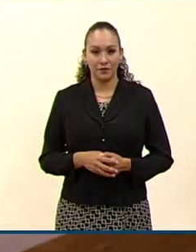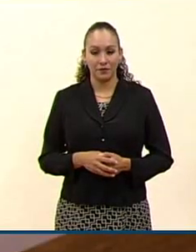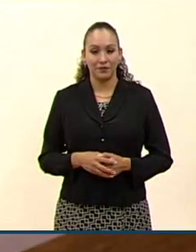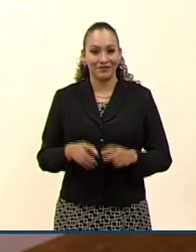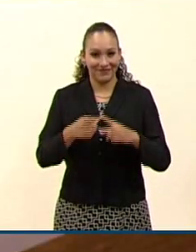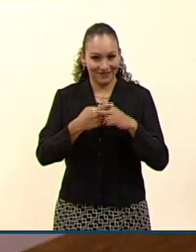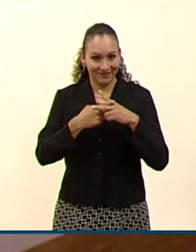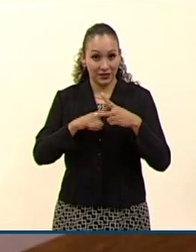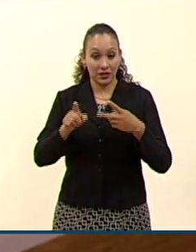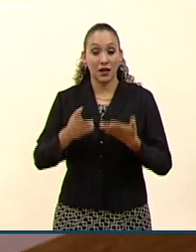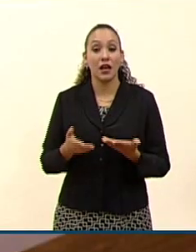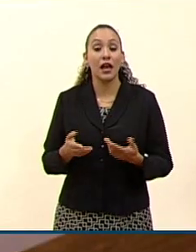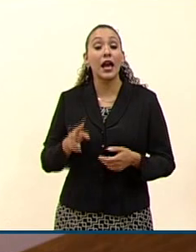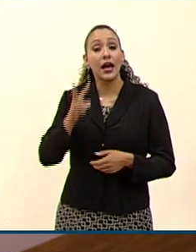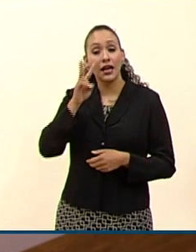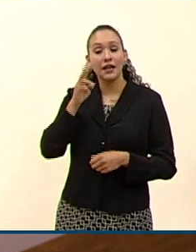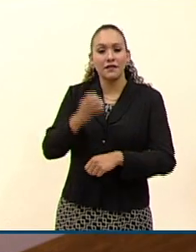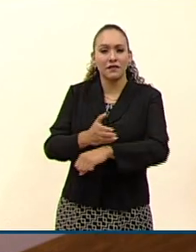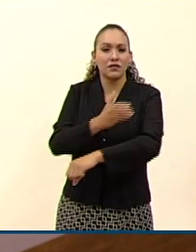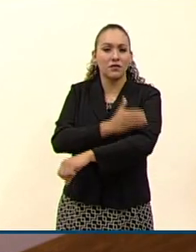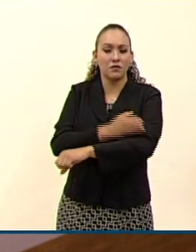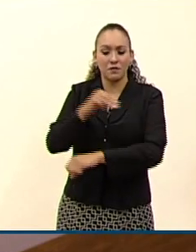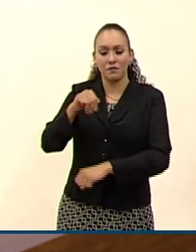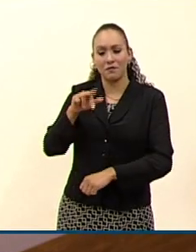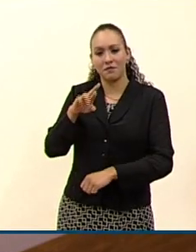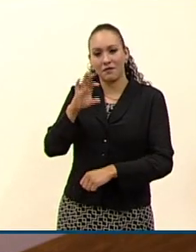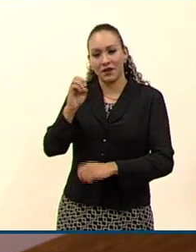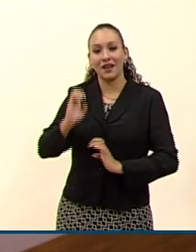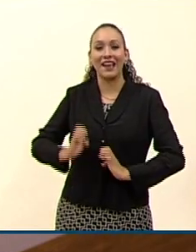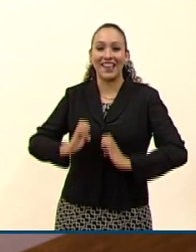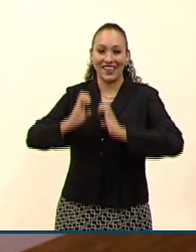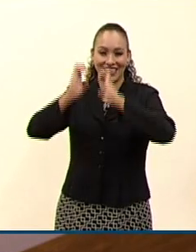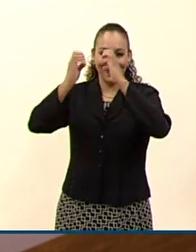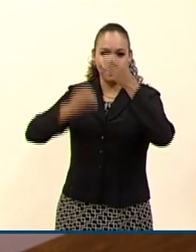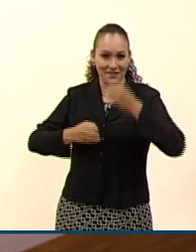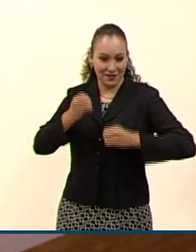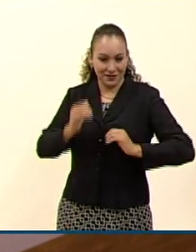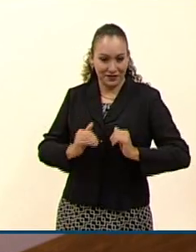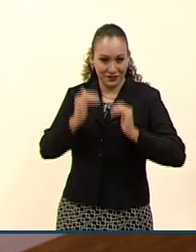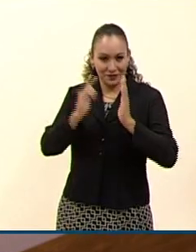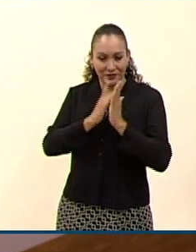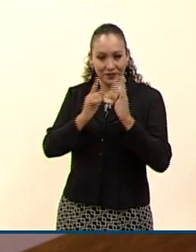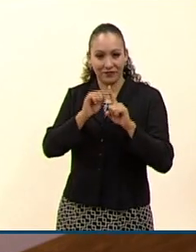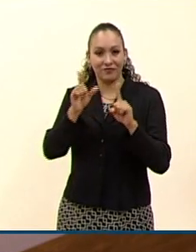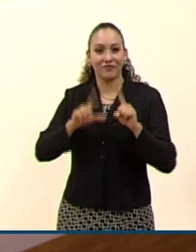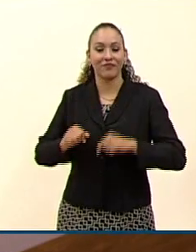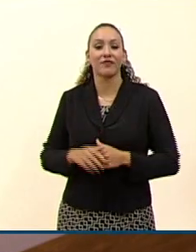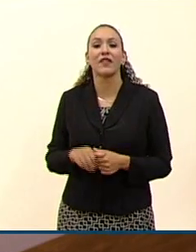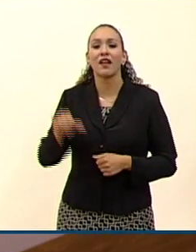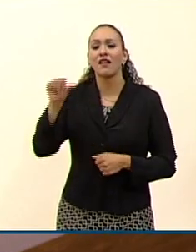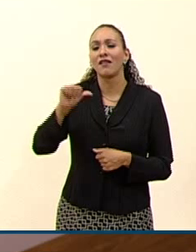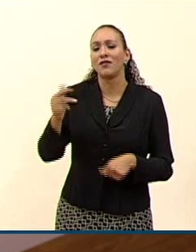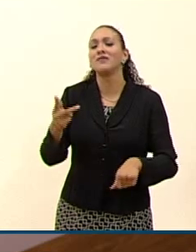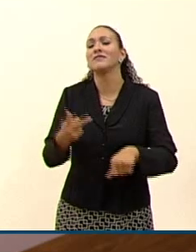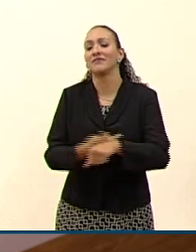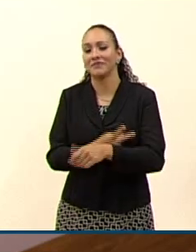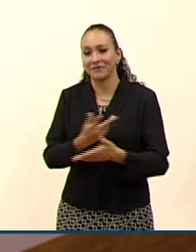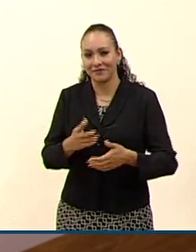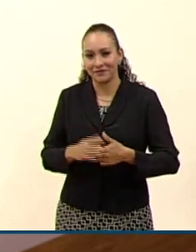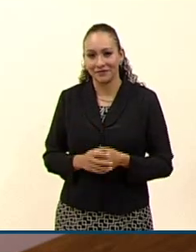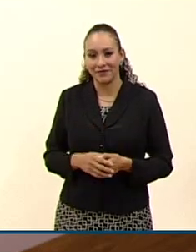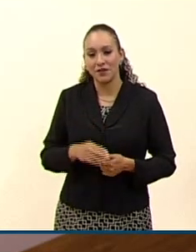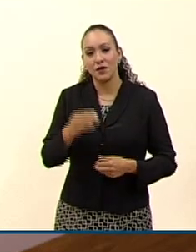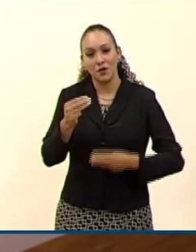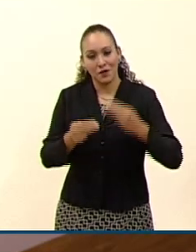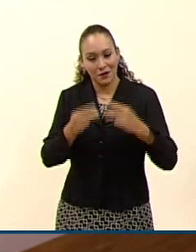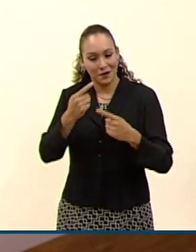Iniciamos enlazándonos con nuestro compañero Mario López Peña hasta el edificio sede de la Suprema Corte para el reporte de lo que resolvieron esta tarde las y